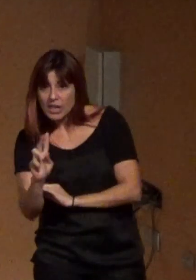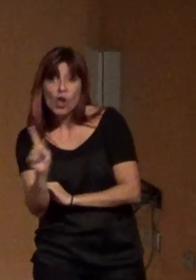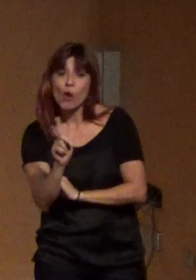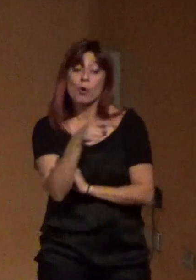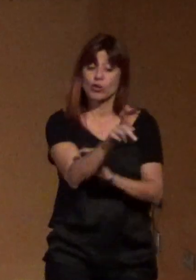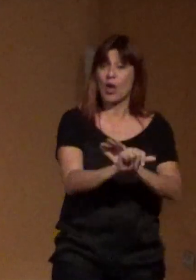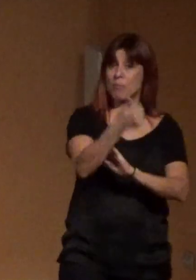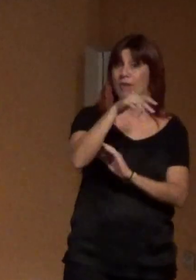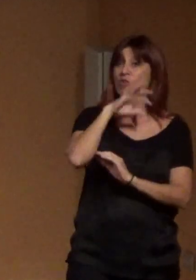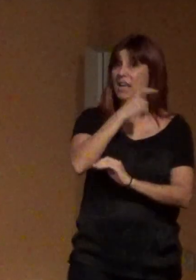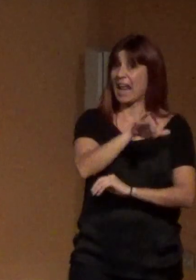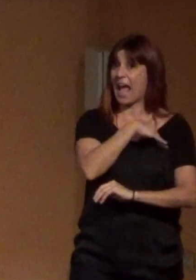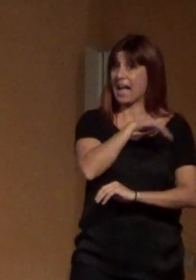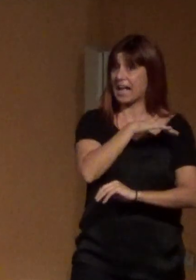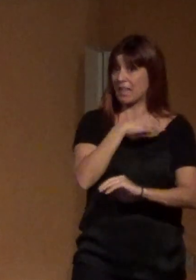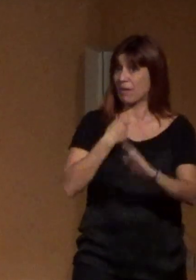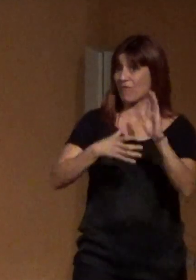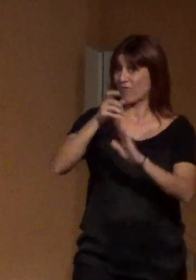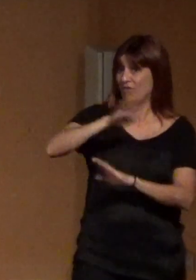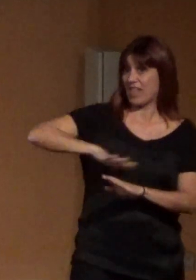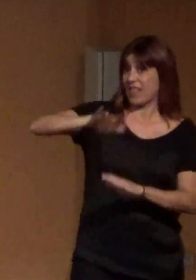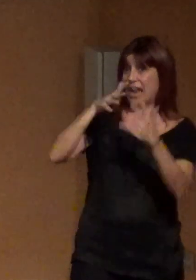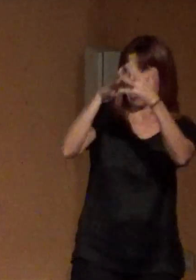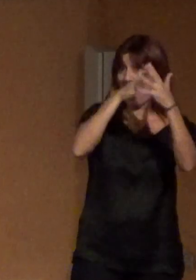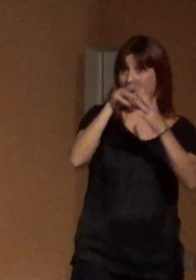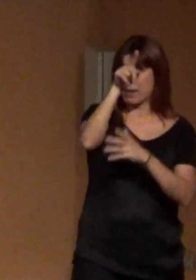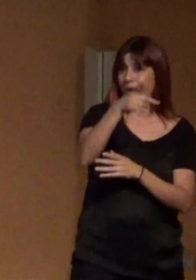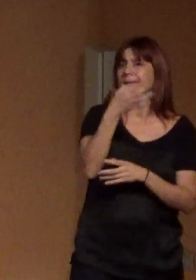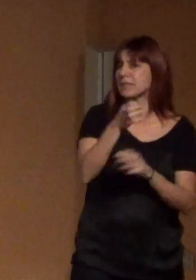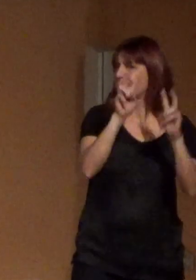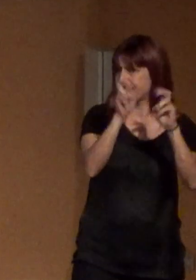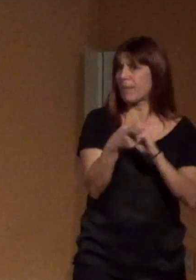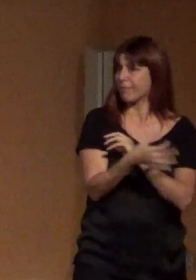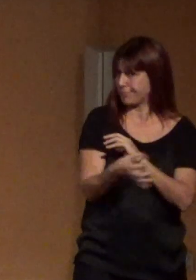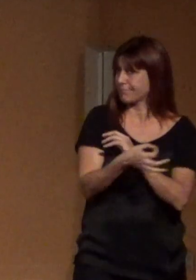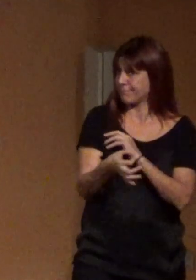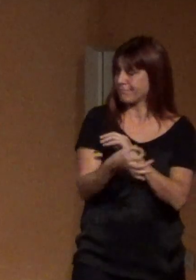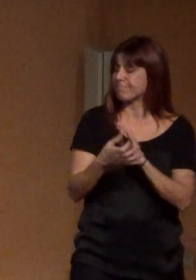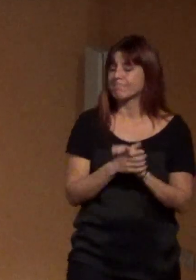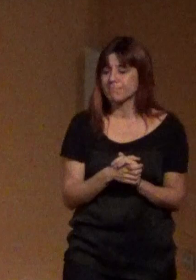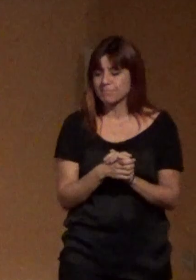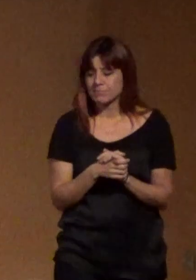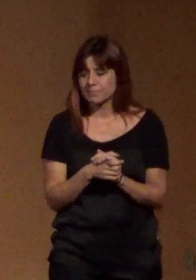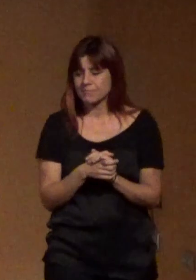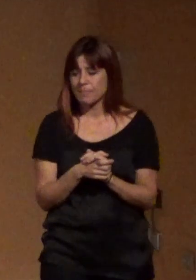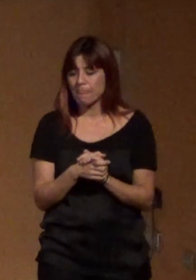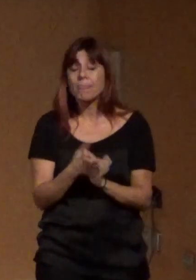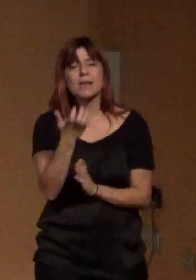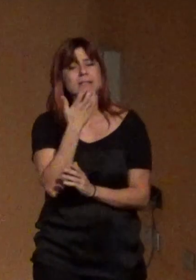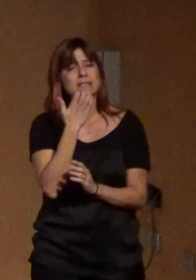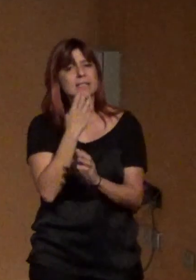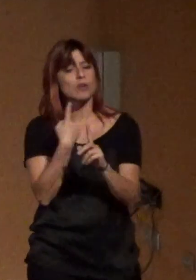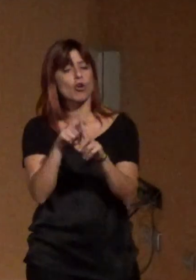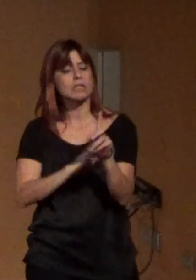Academia, por la Federal Drug Administration, que siempre es muy reticente para cualquier tipo de cosas. Todo lo que sea encontrar marcadores